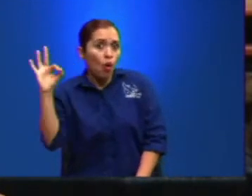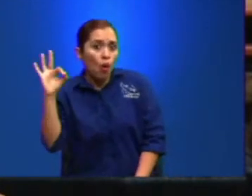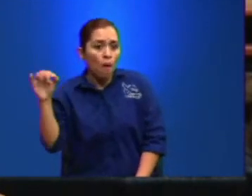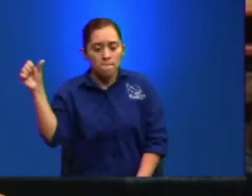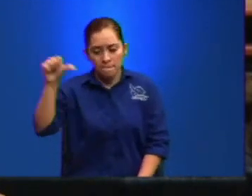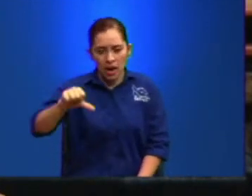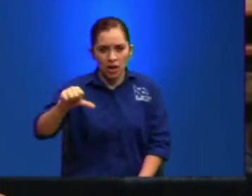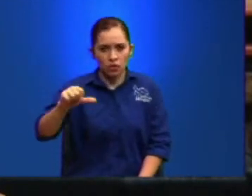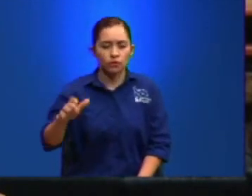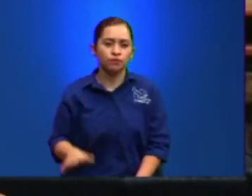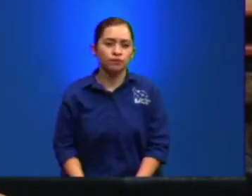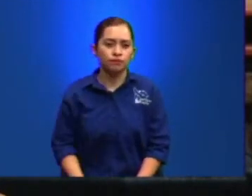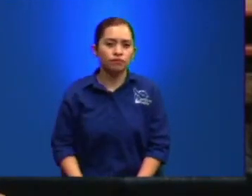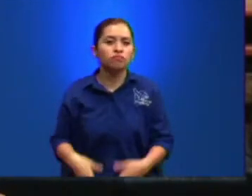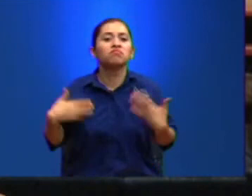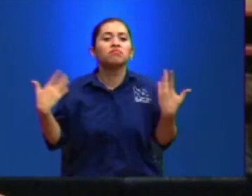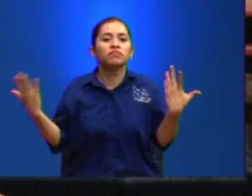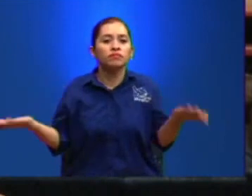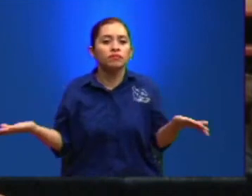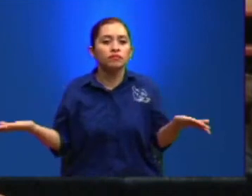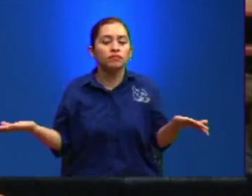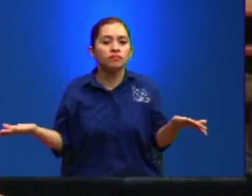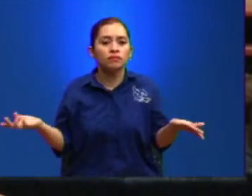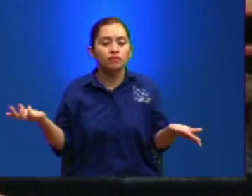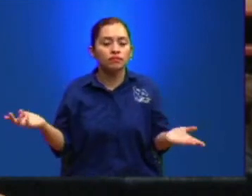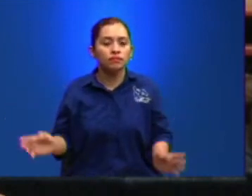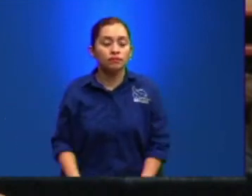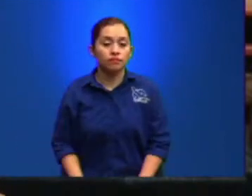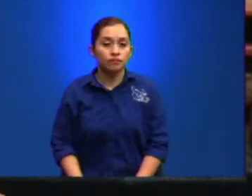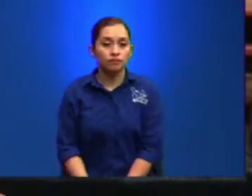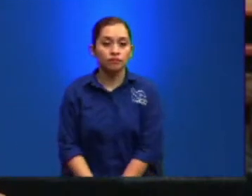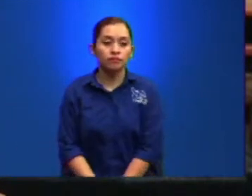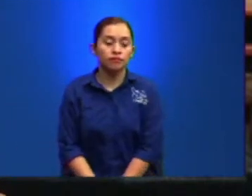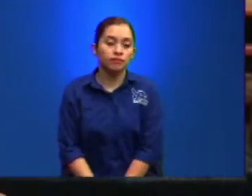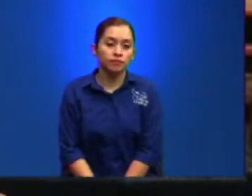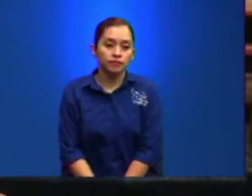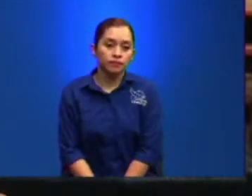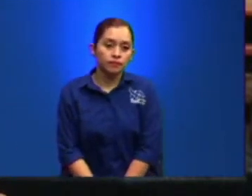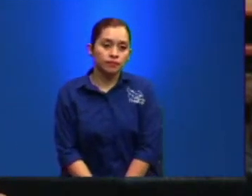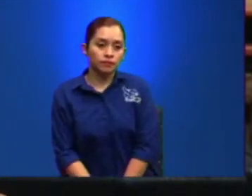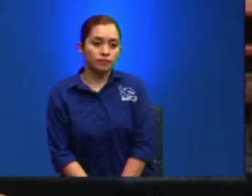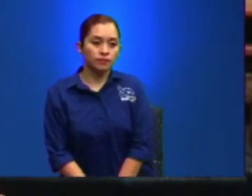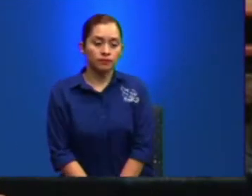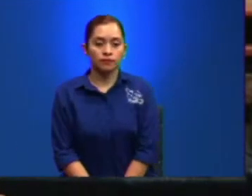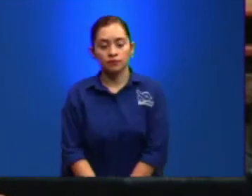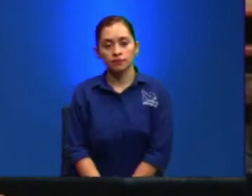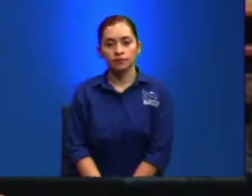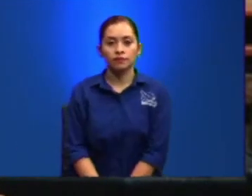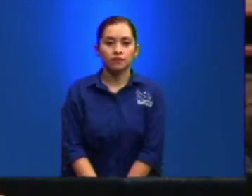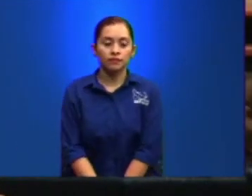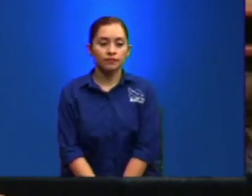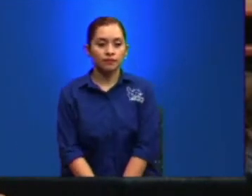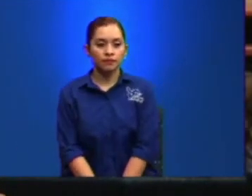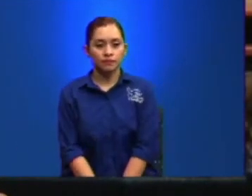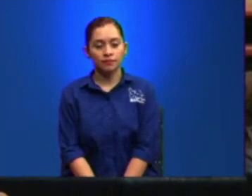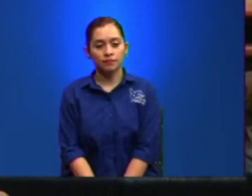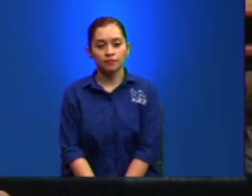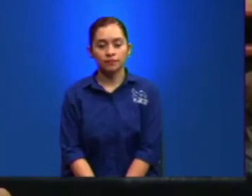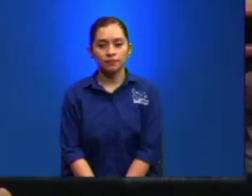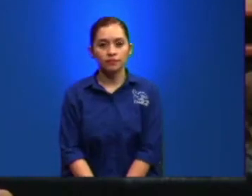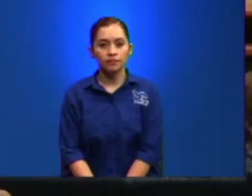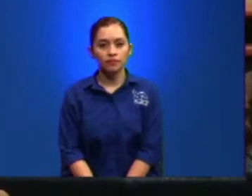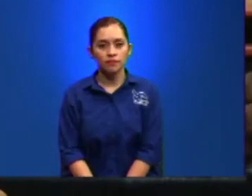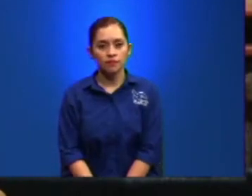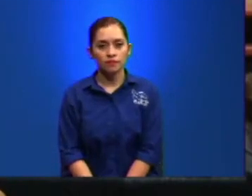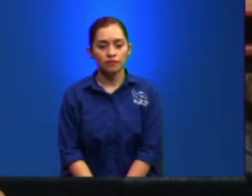es bueno entonces o de malo depende señorita ese perrito